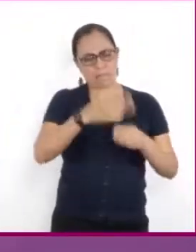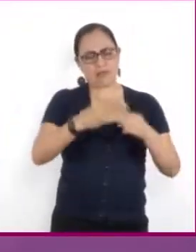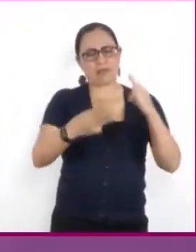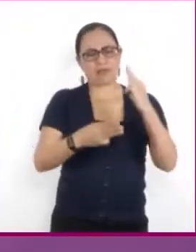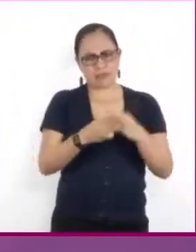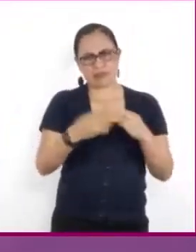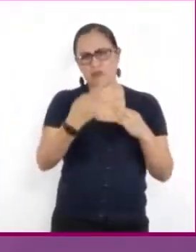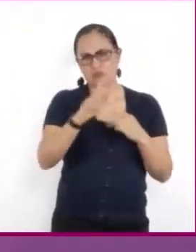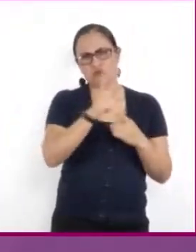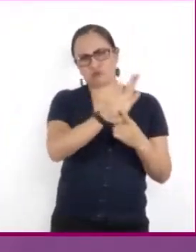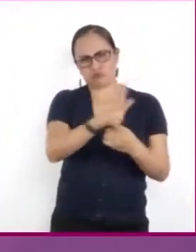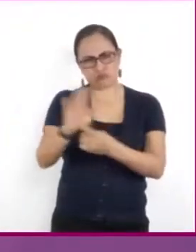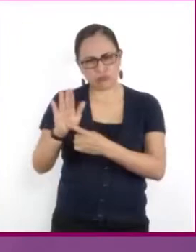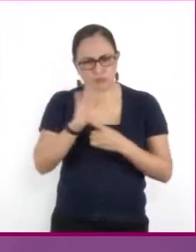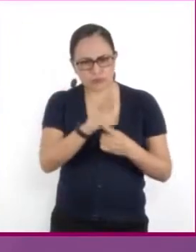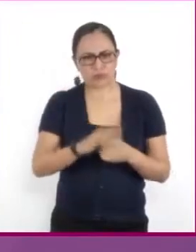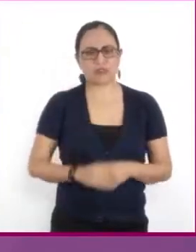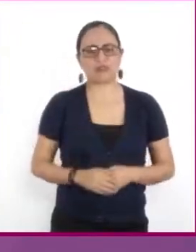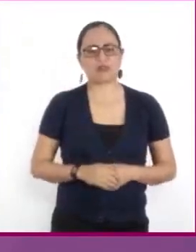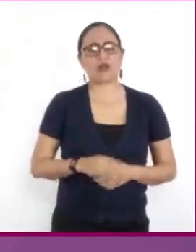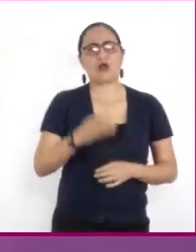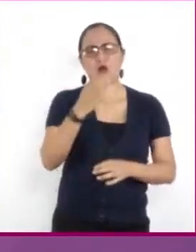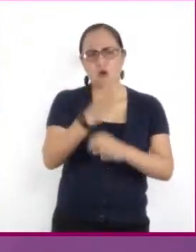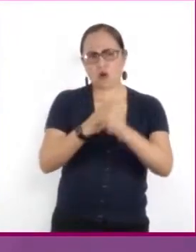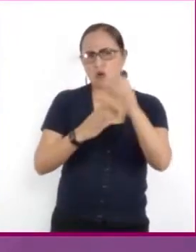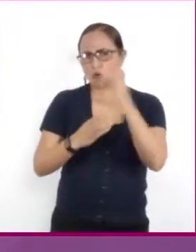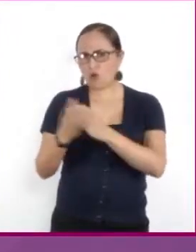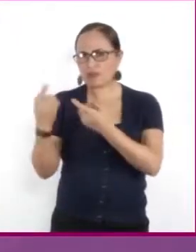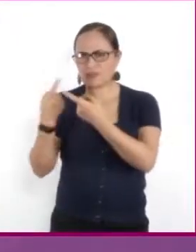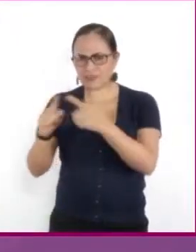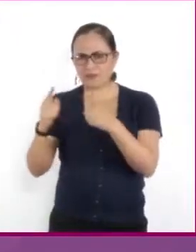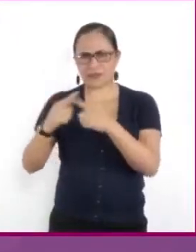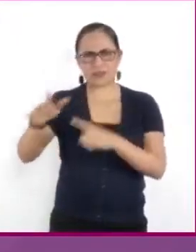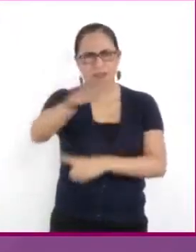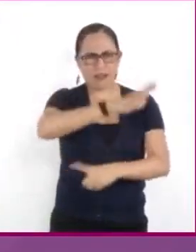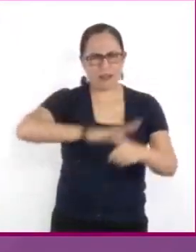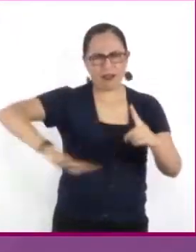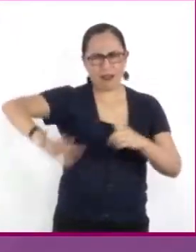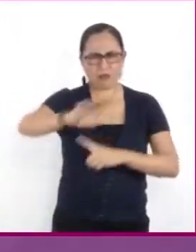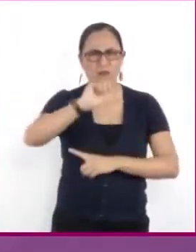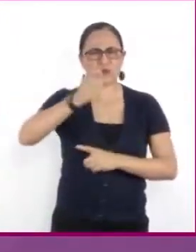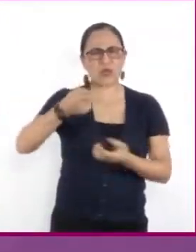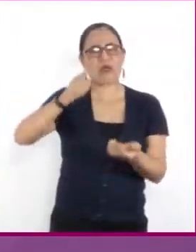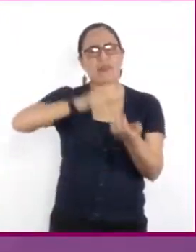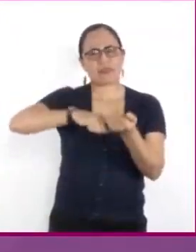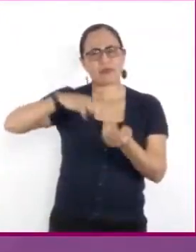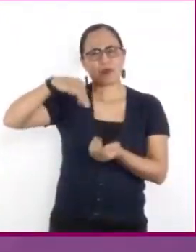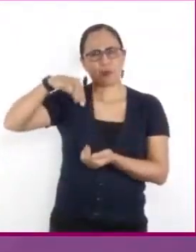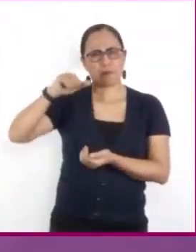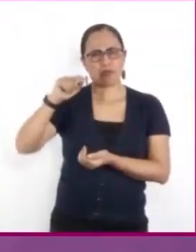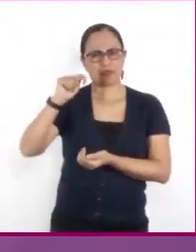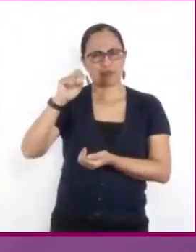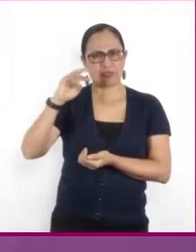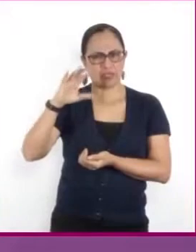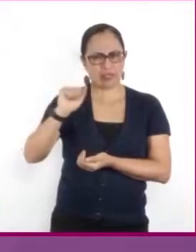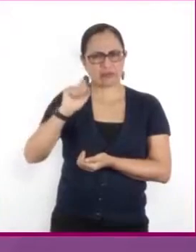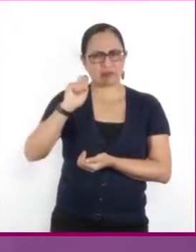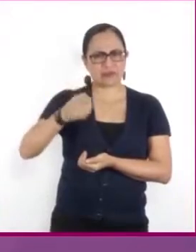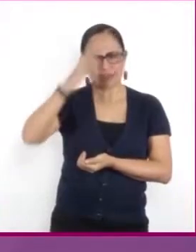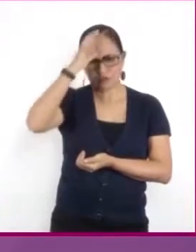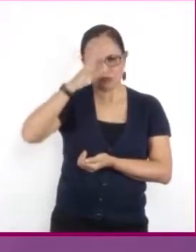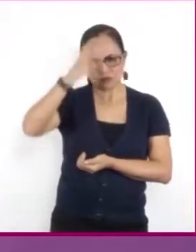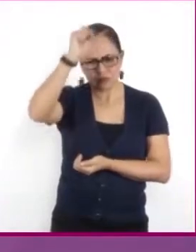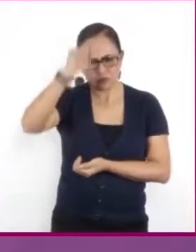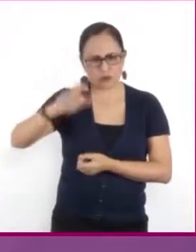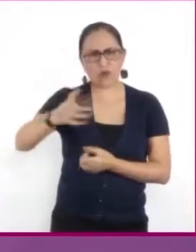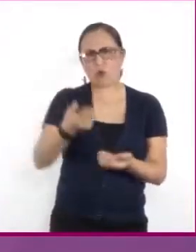materia. Todos los objetos a nuestro alrededor están hechos de materia, cuya primera definición es todo aquello